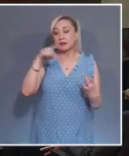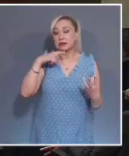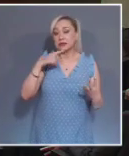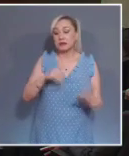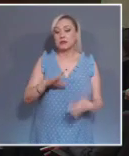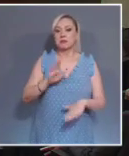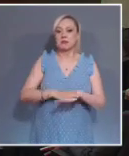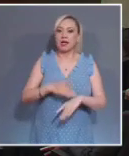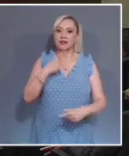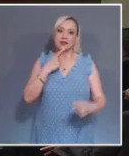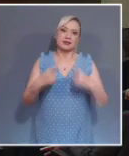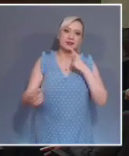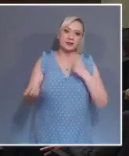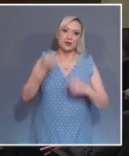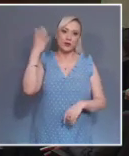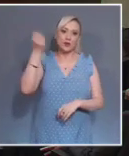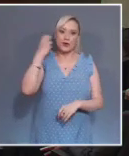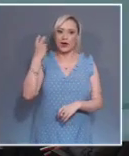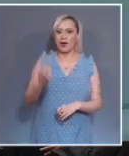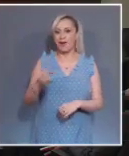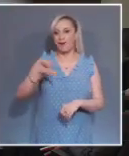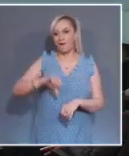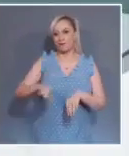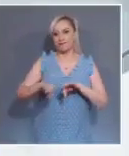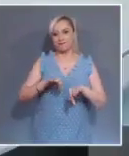la Federación, Juan Carlos González.